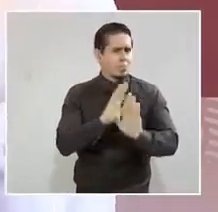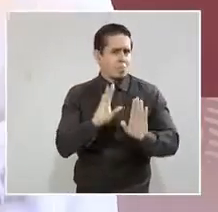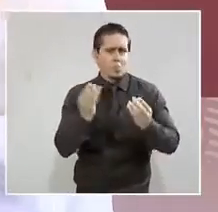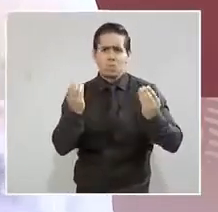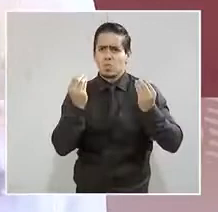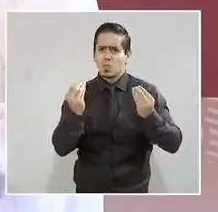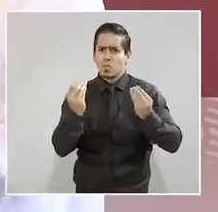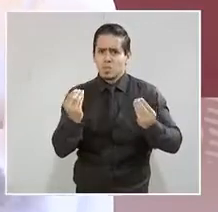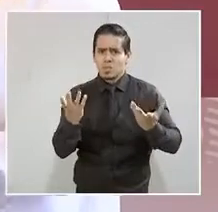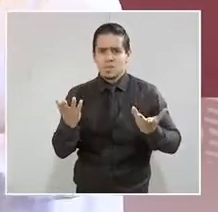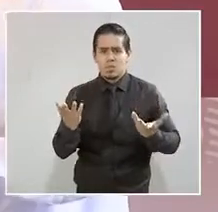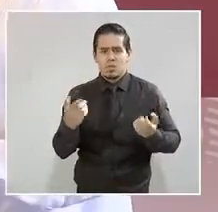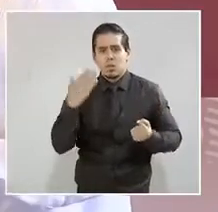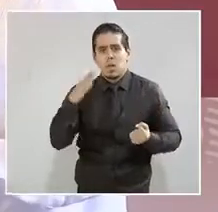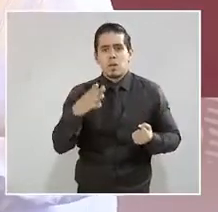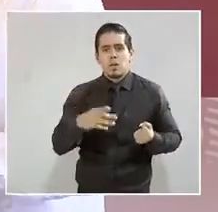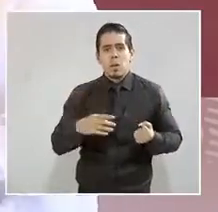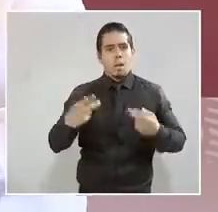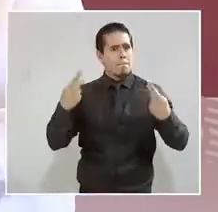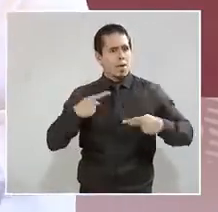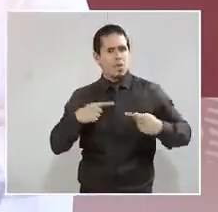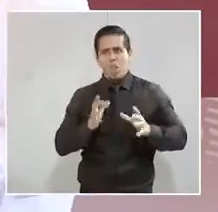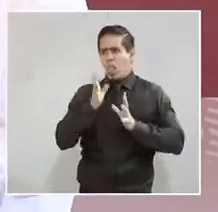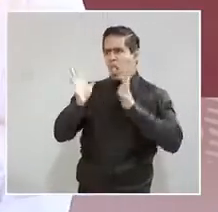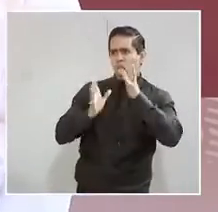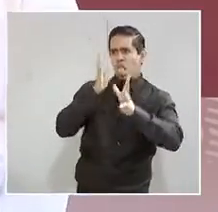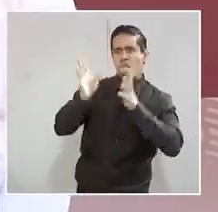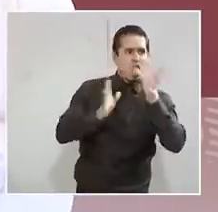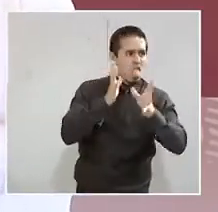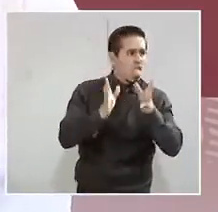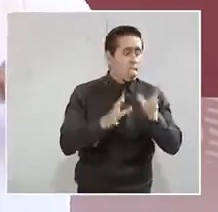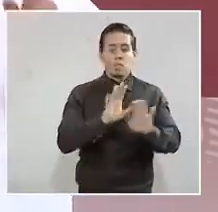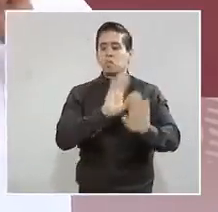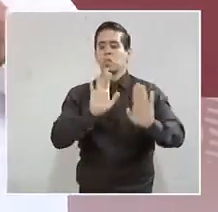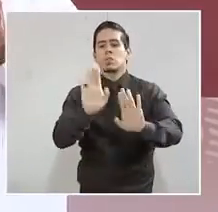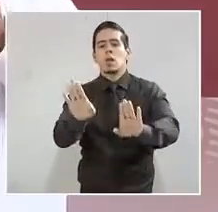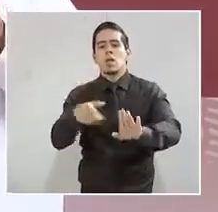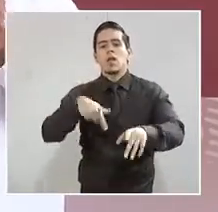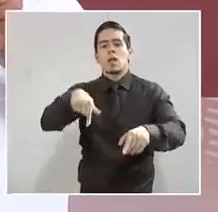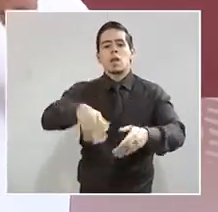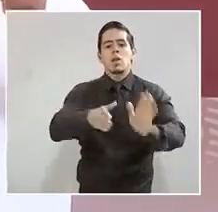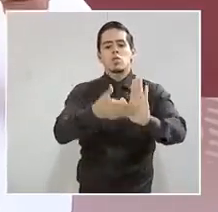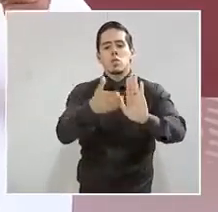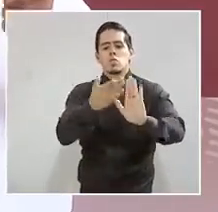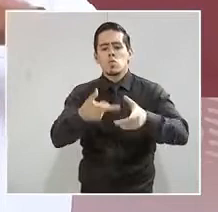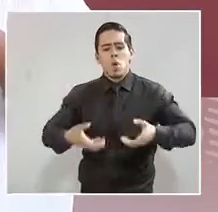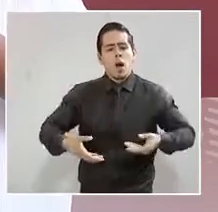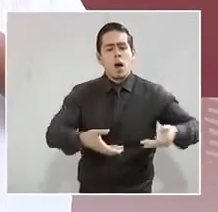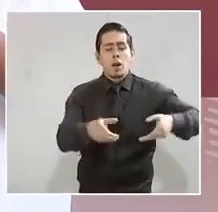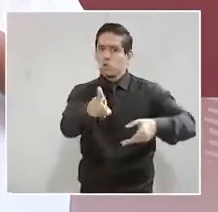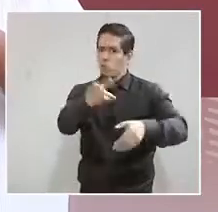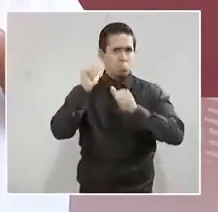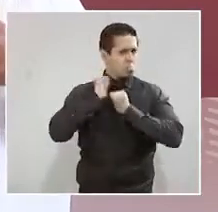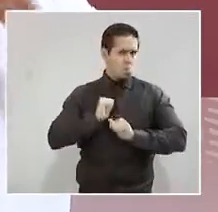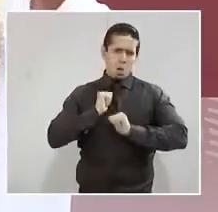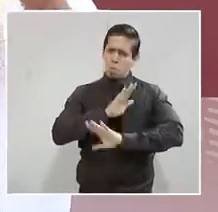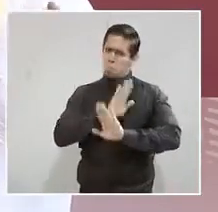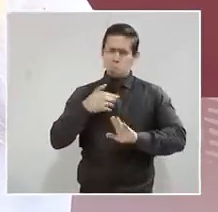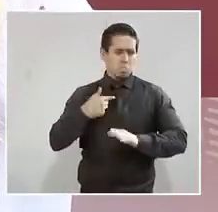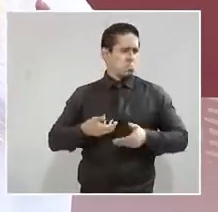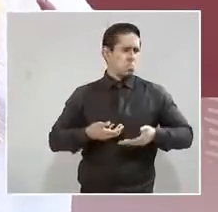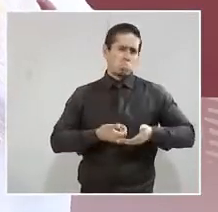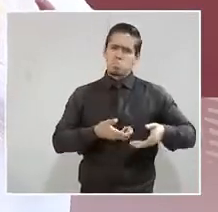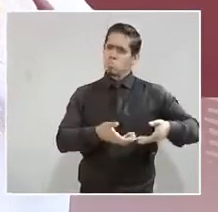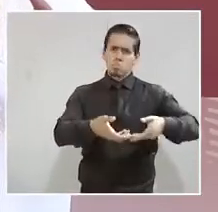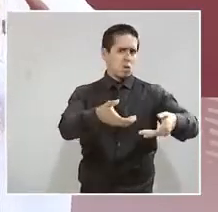¿sí? No lo saben. Aquí estamos haciendo las carreteras que usted me ha encargado. En todo el